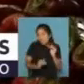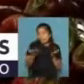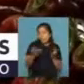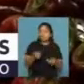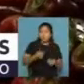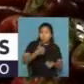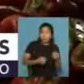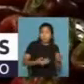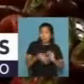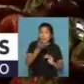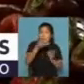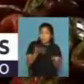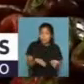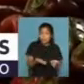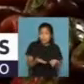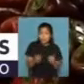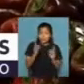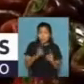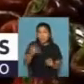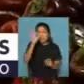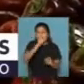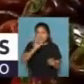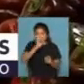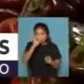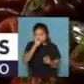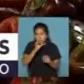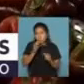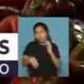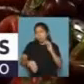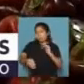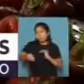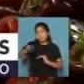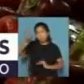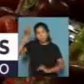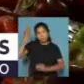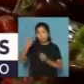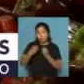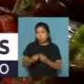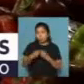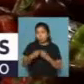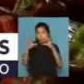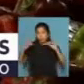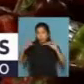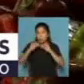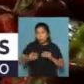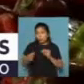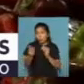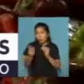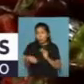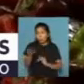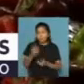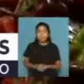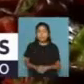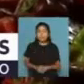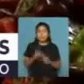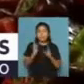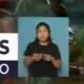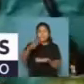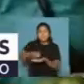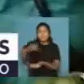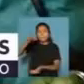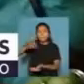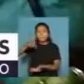a esta altura también ya el cerdo ya sube bastante también, viste, como todos los años. ¿Prepara clericó o no? No,